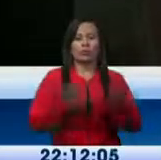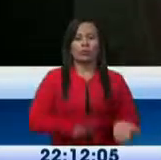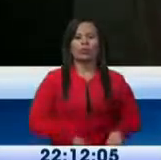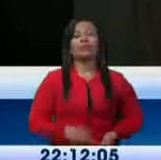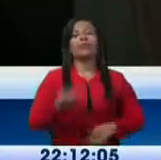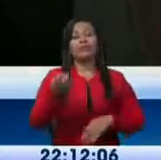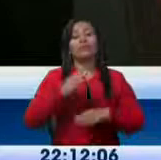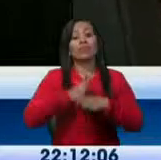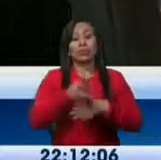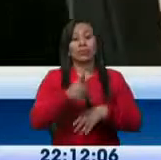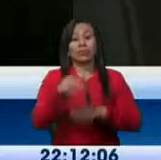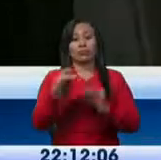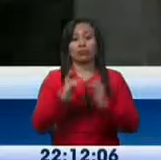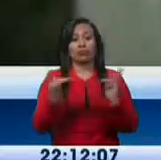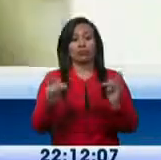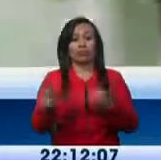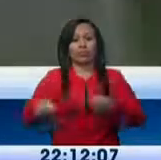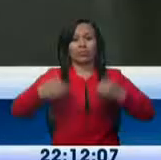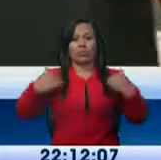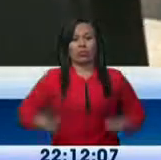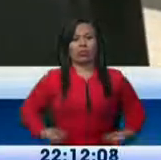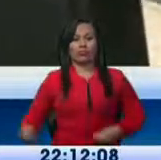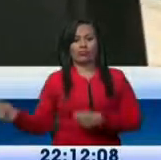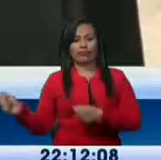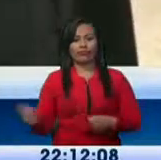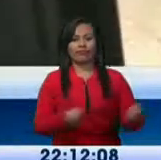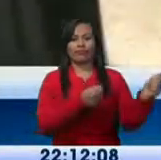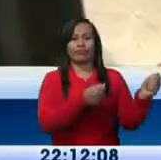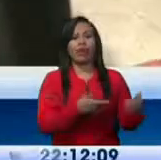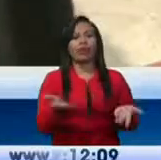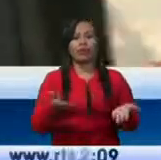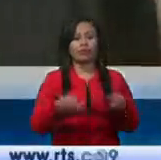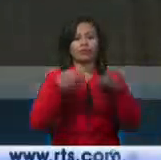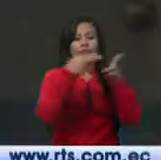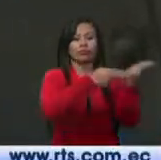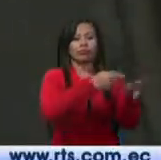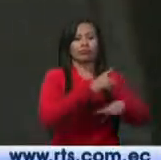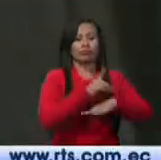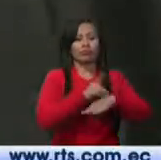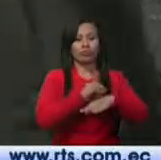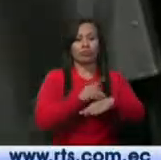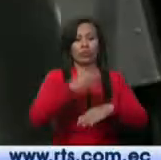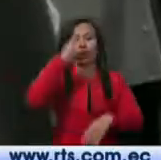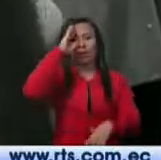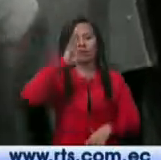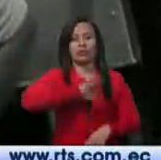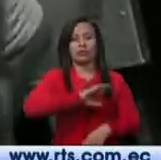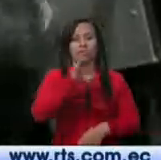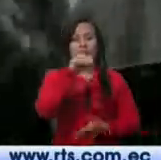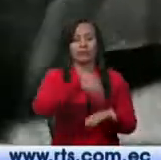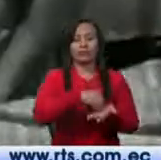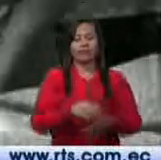fallecido fue trasladado hasta la mor de la policía para la autopsia informó roselena vascon